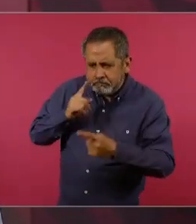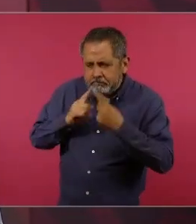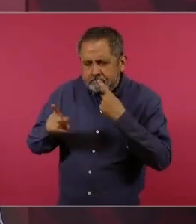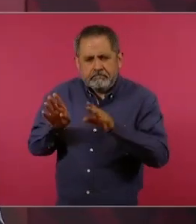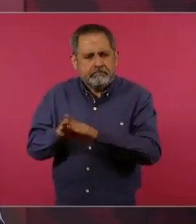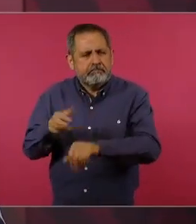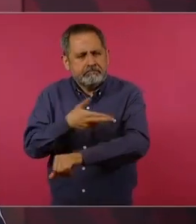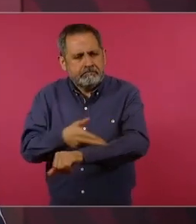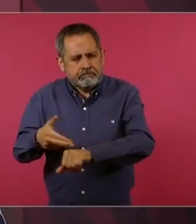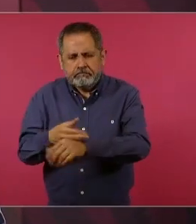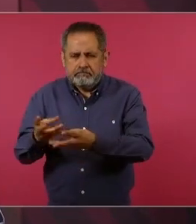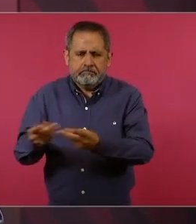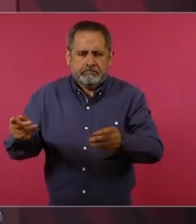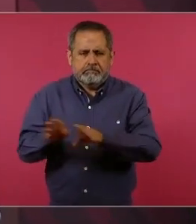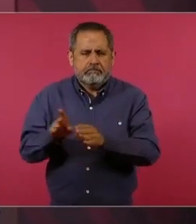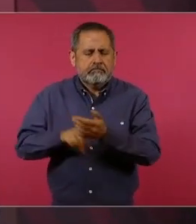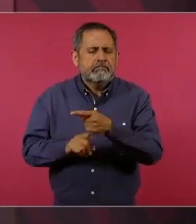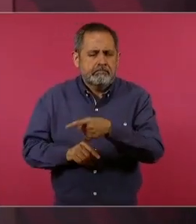resolver